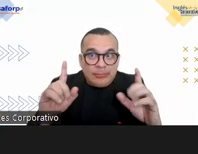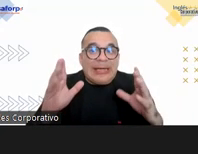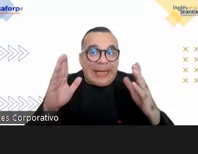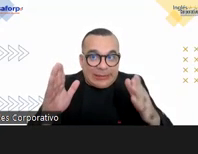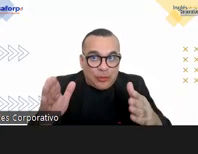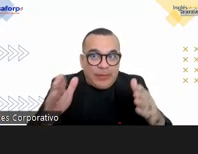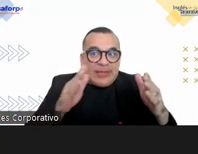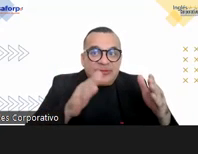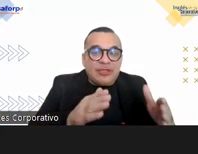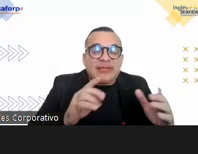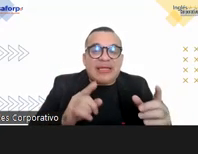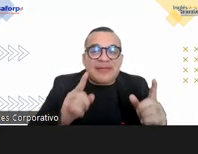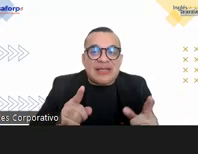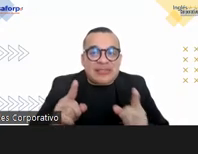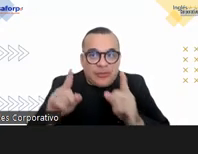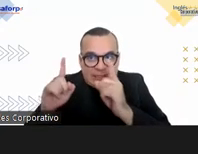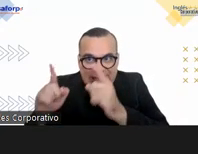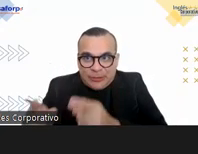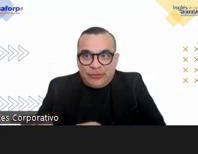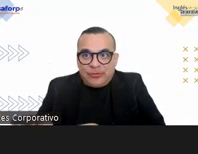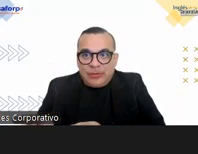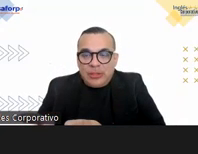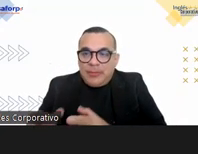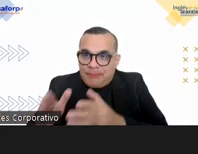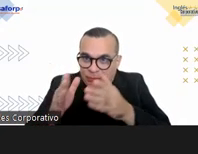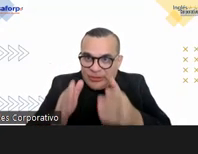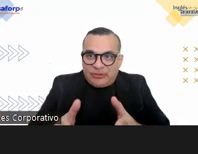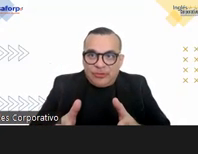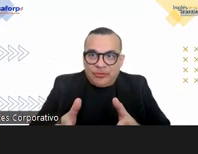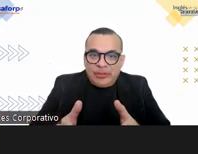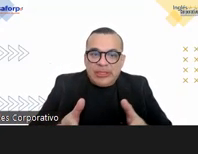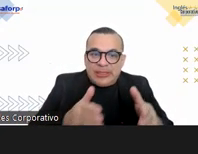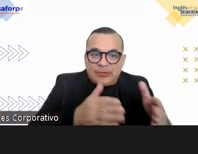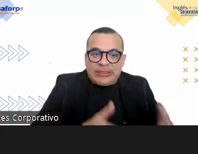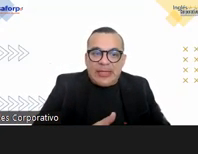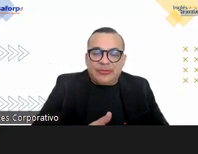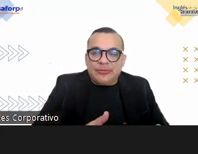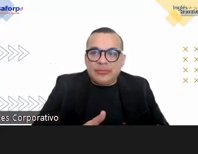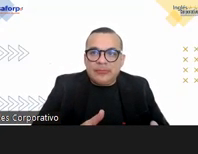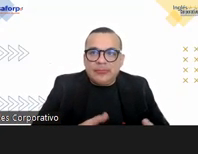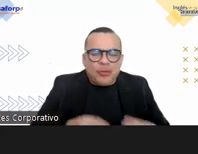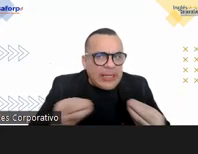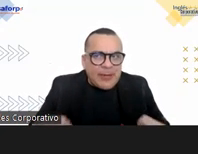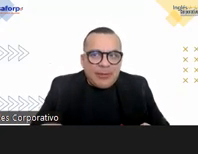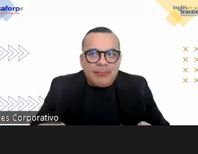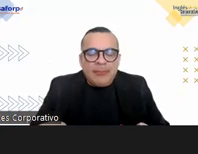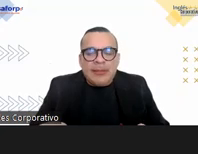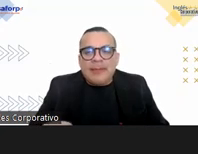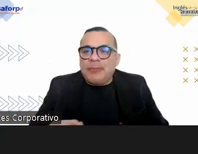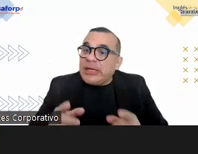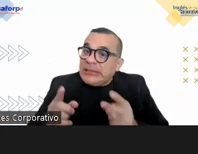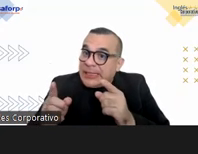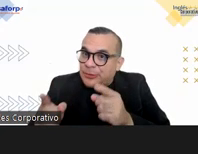Ojo, la toma de decisiones tiene que basarse sobre datos, procesos y resultados. ¿Por qué,